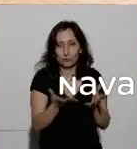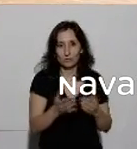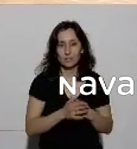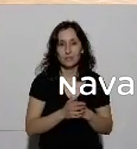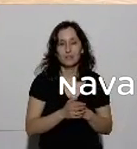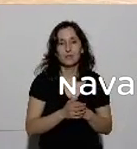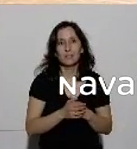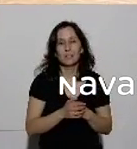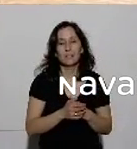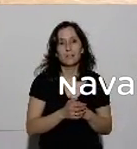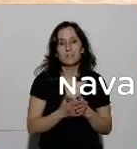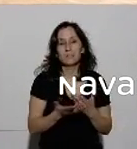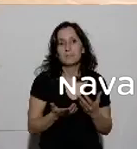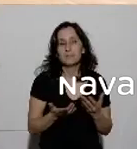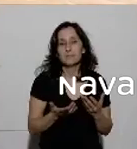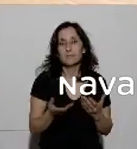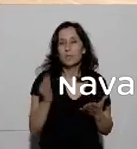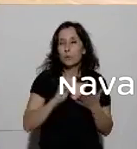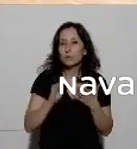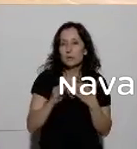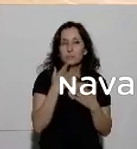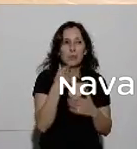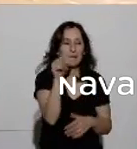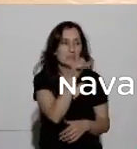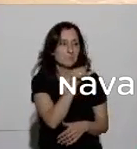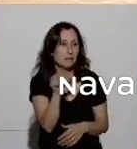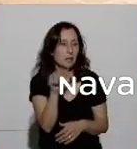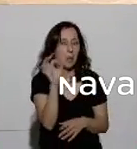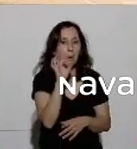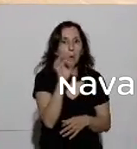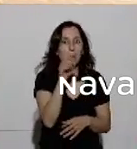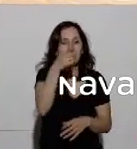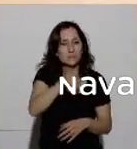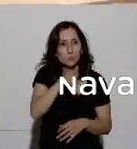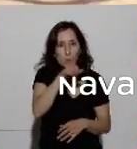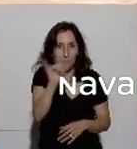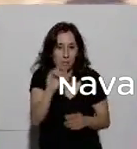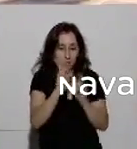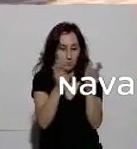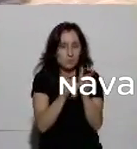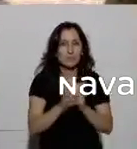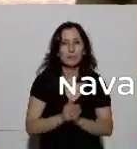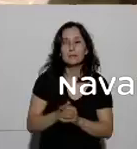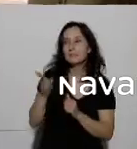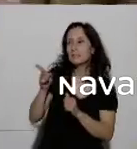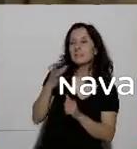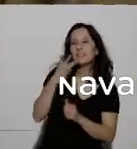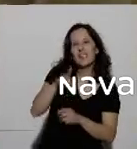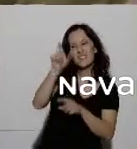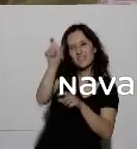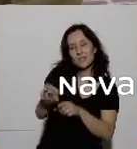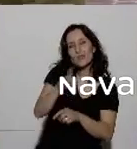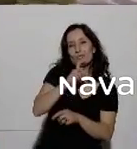se organizaban aquí, pues muchas veces una vez por semana o una vez al mes o como fuera, ¿no? ¿Cómo era ella? ¿Quién era?